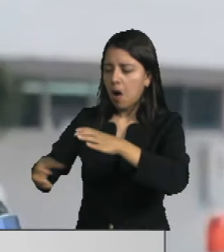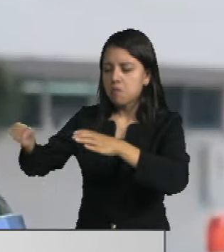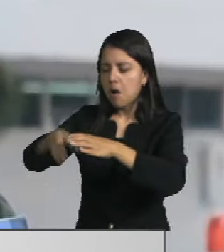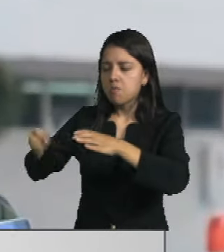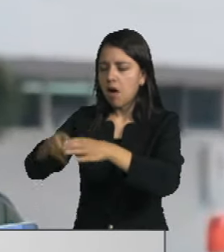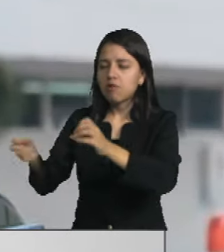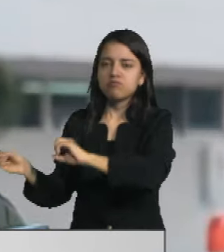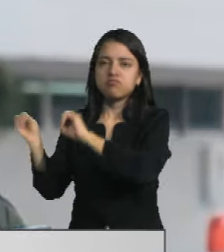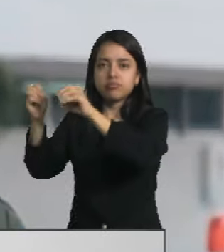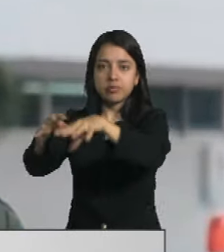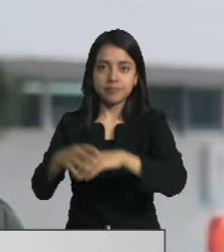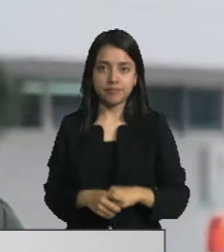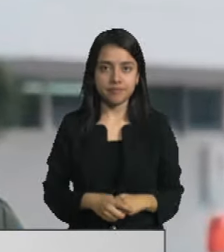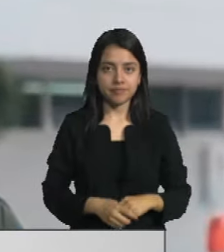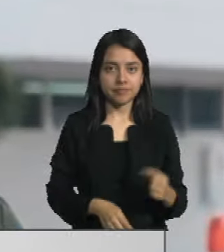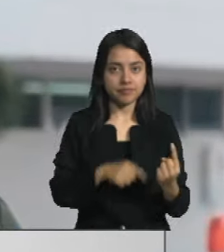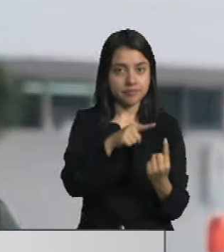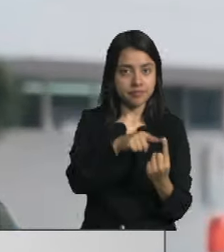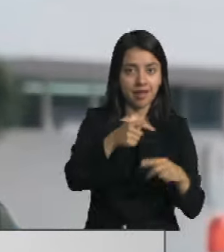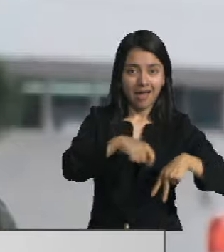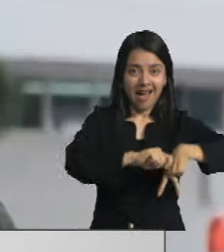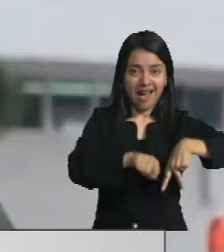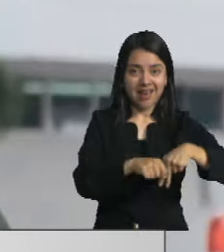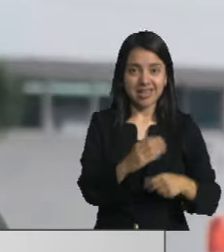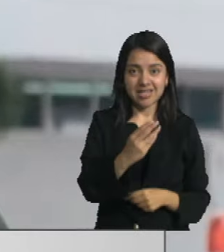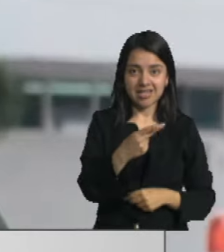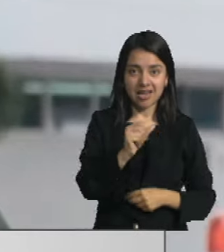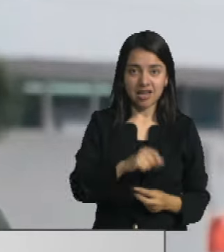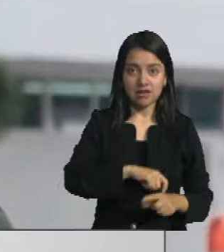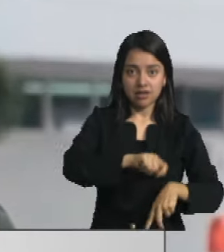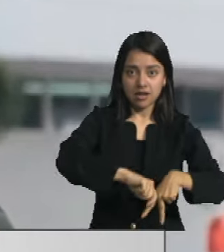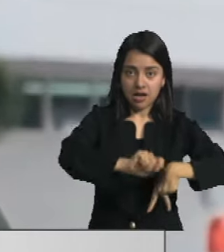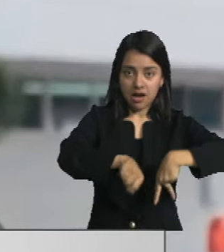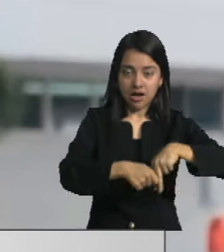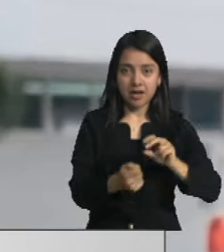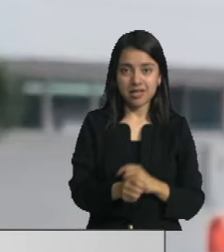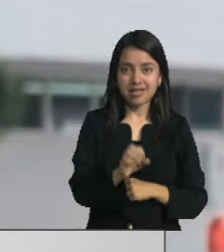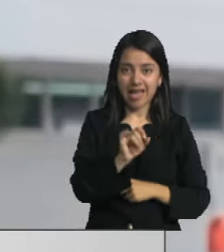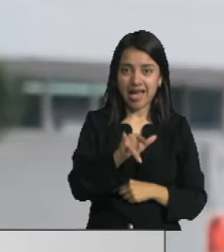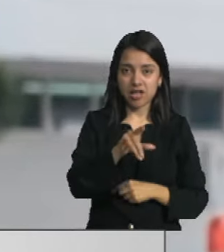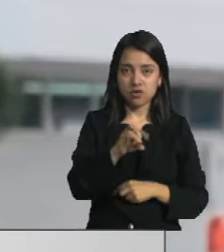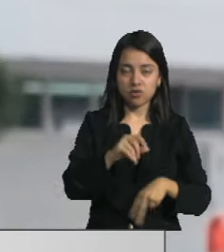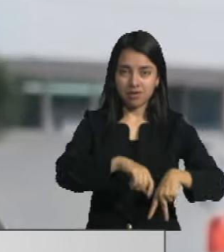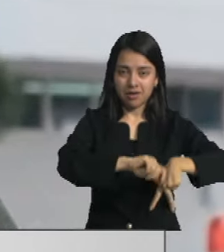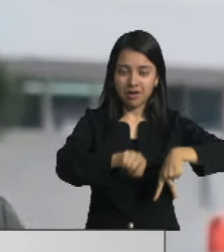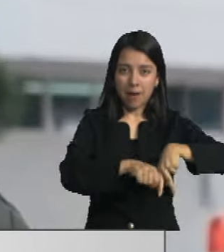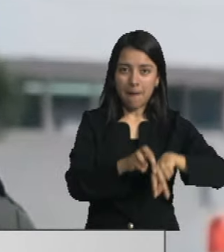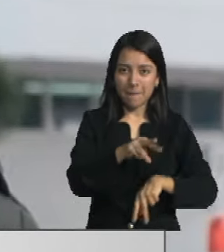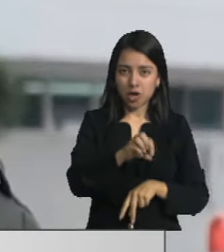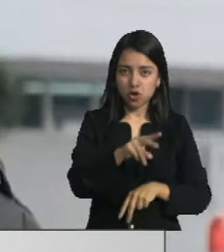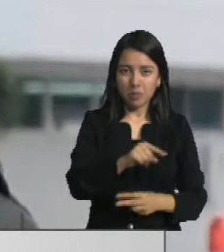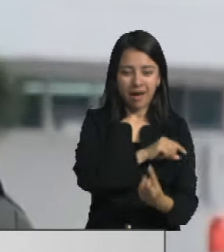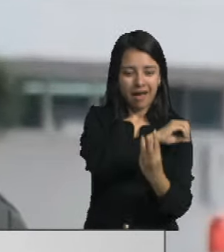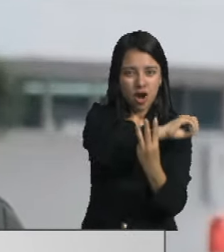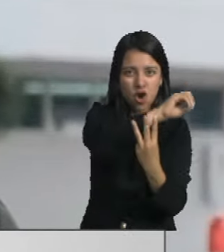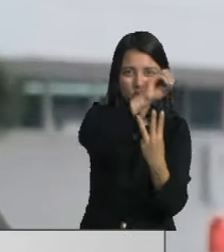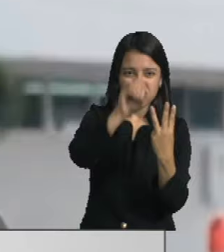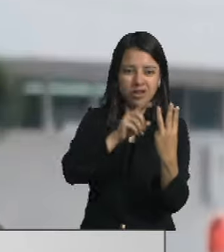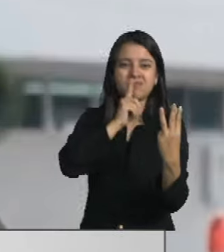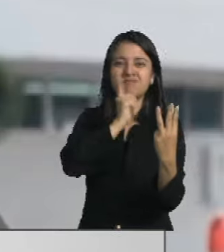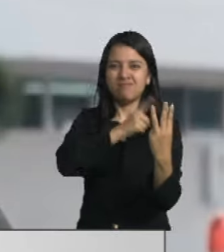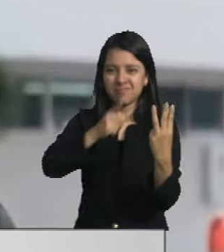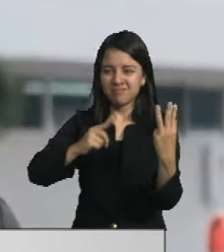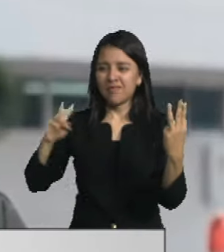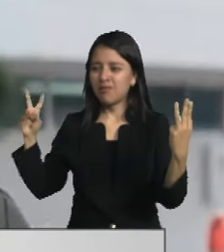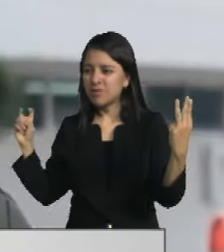captura de alias Chalá, alias Edinson y alias Mayoma, todos ellos vinculados en el homicidio de